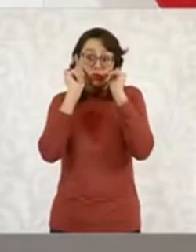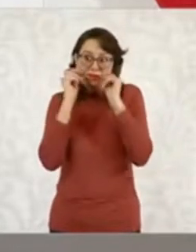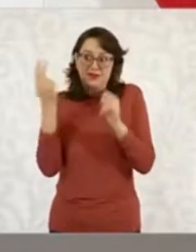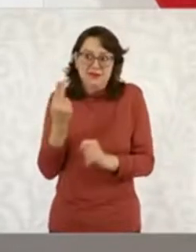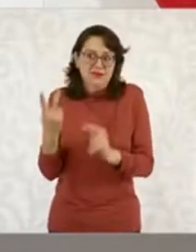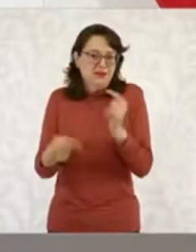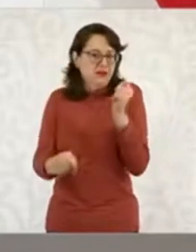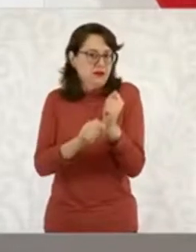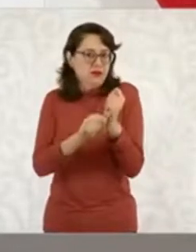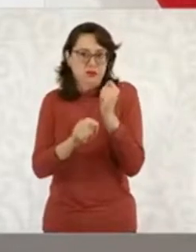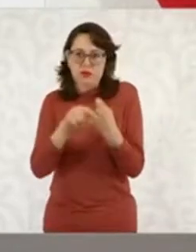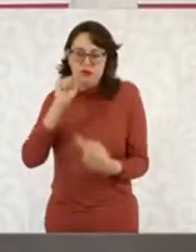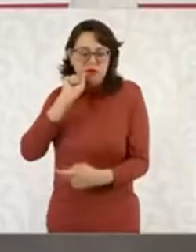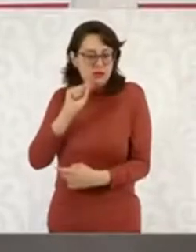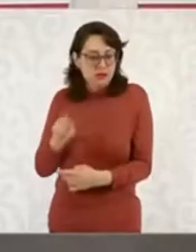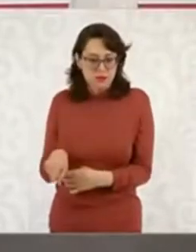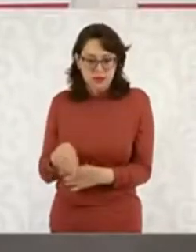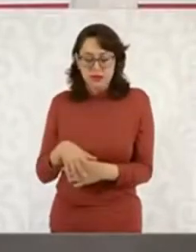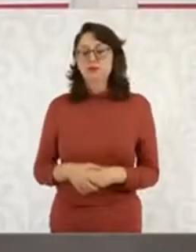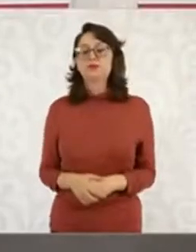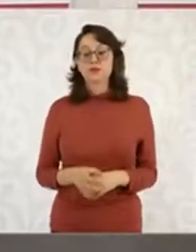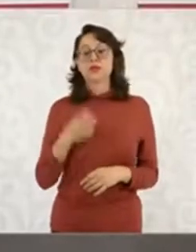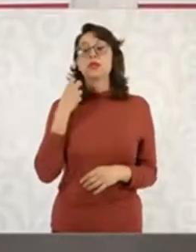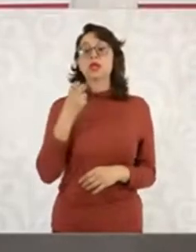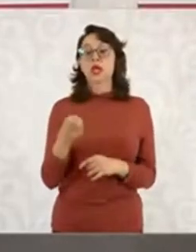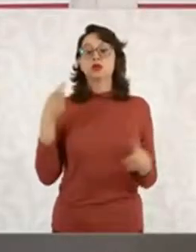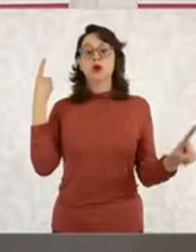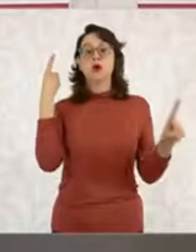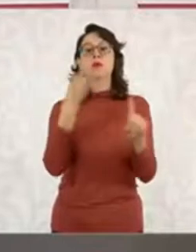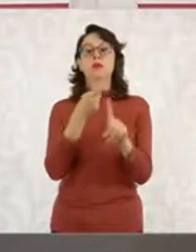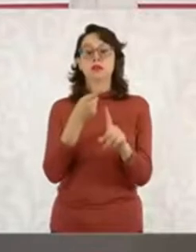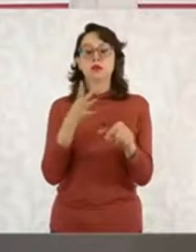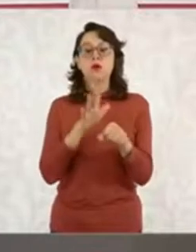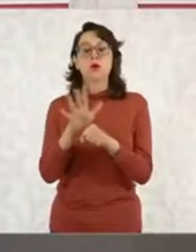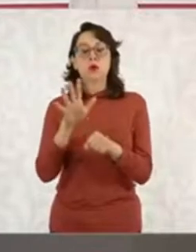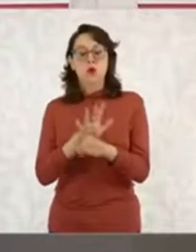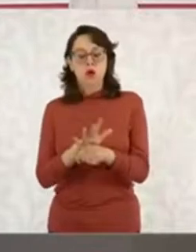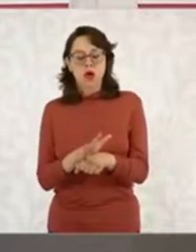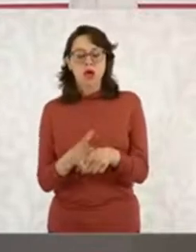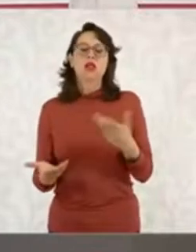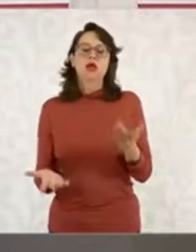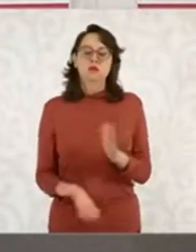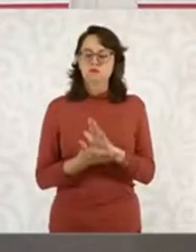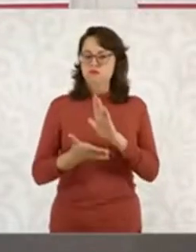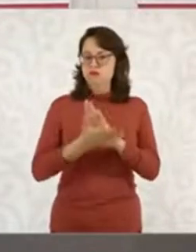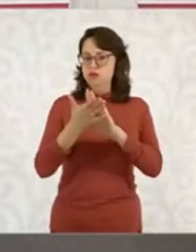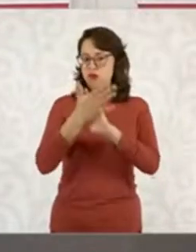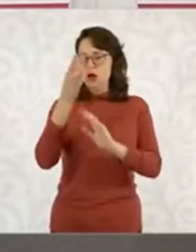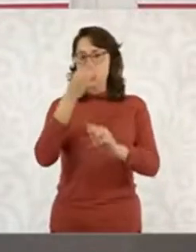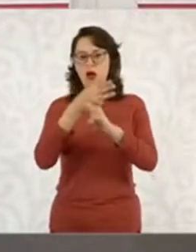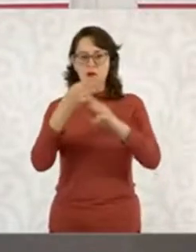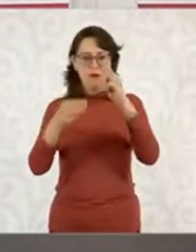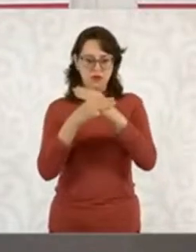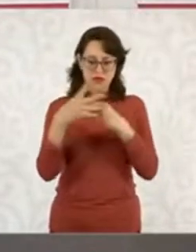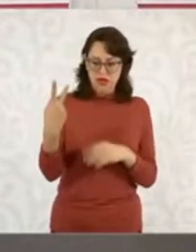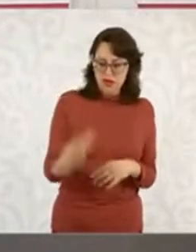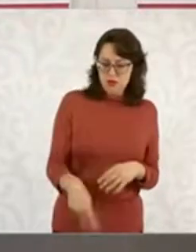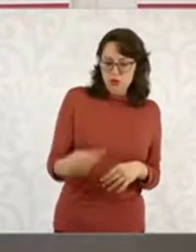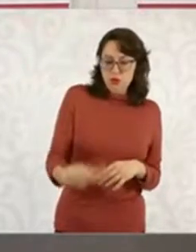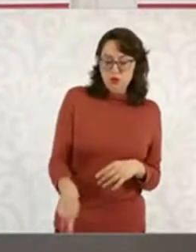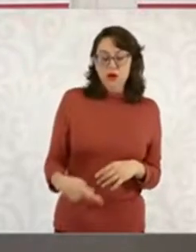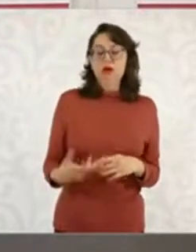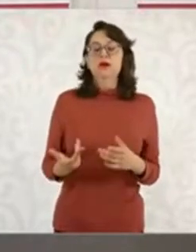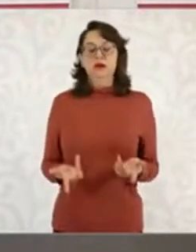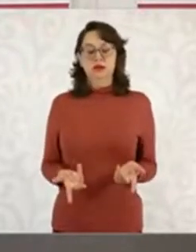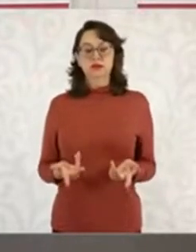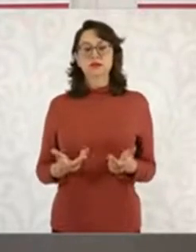para estas poblaciones. El objetivo en términos generales es usar materiales locales, mucho, en la medida de lo posible,